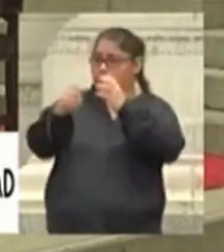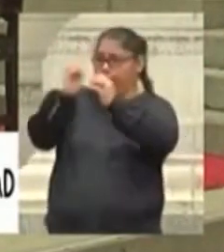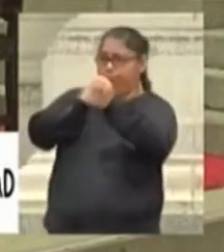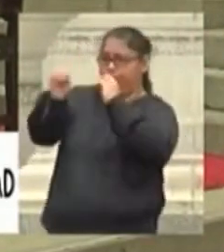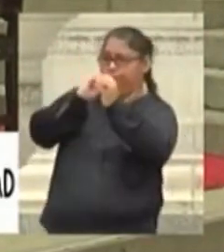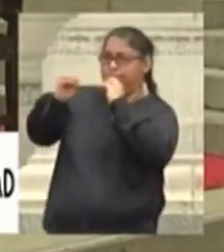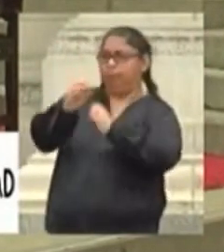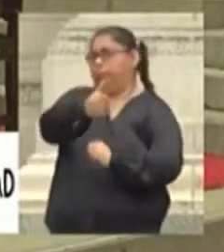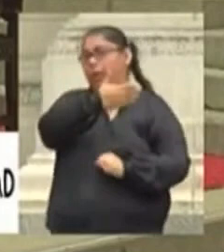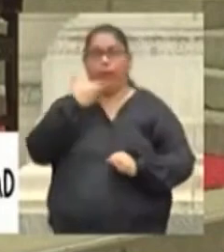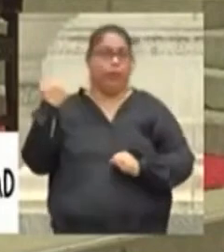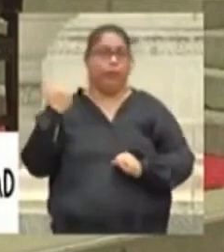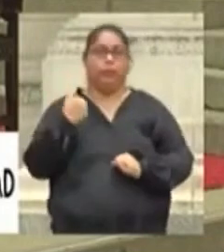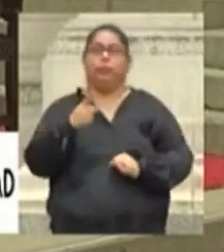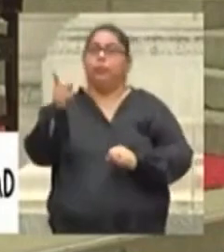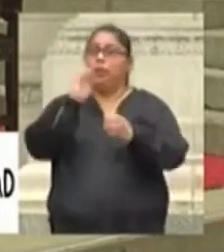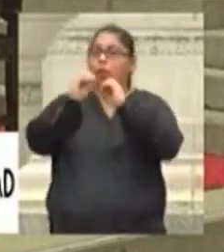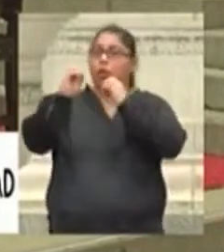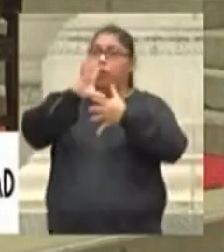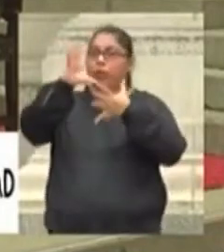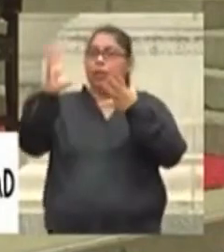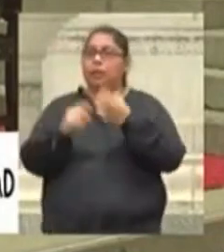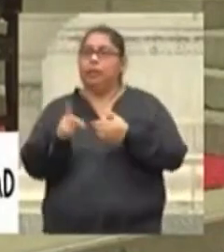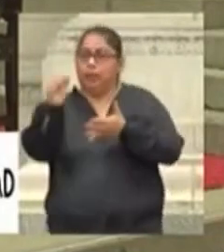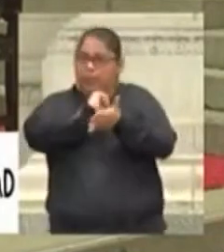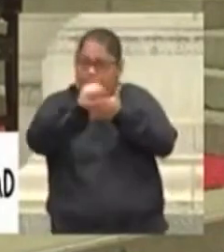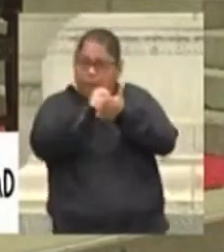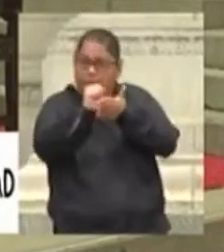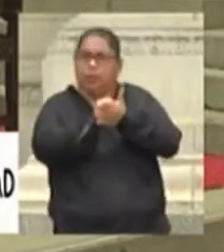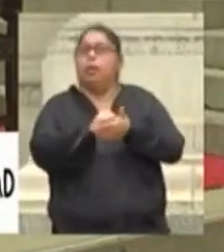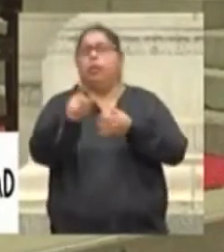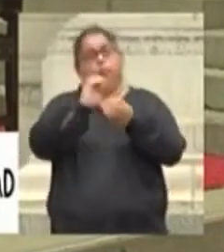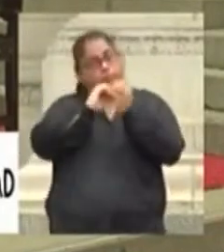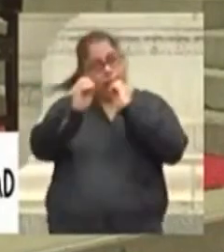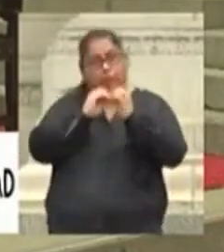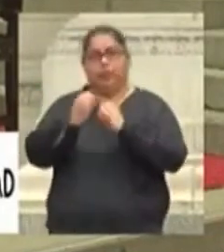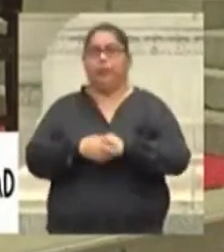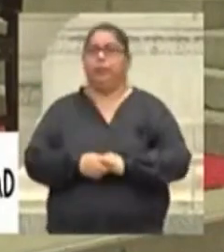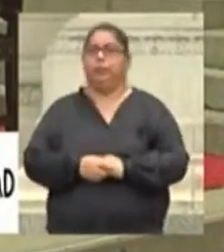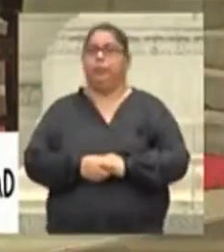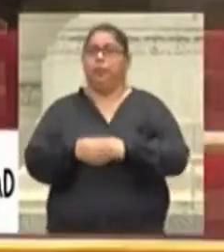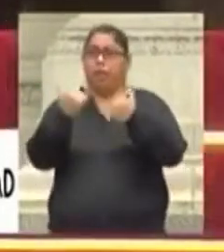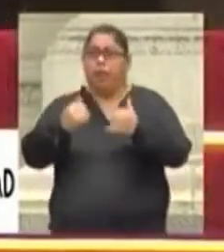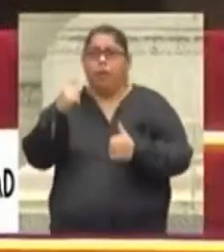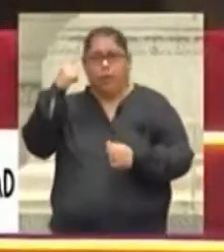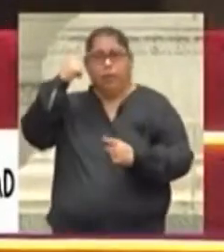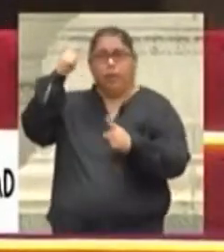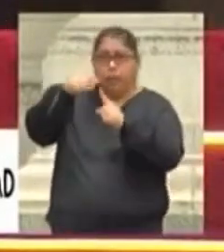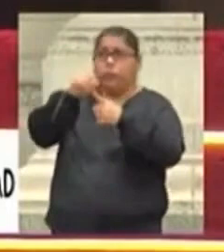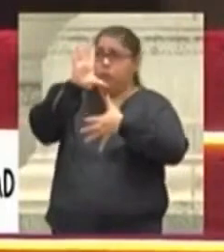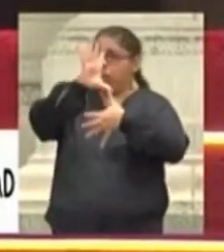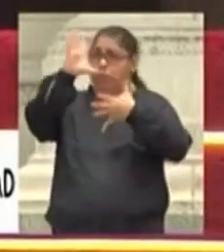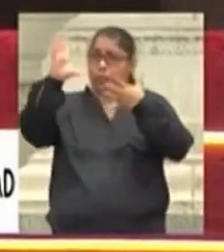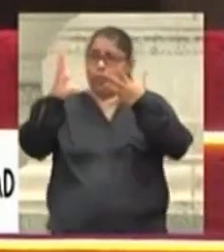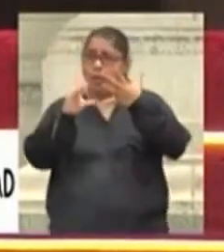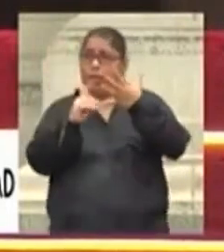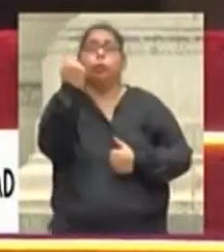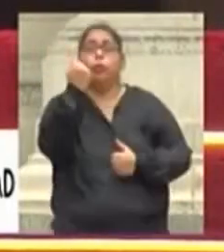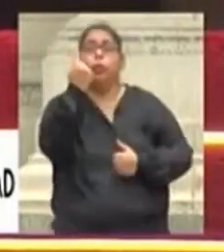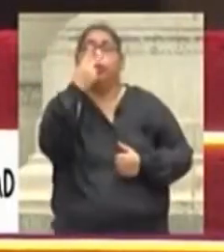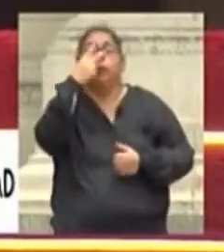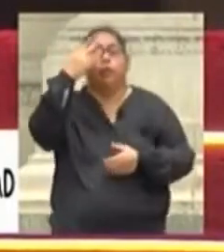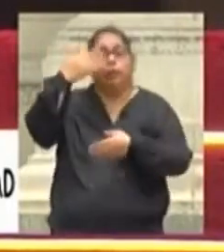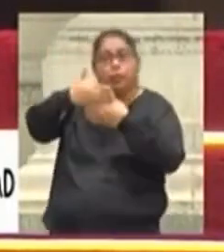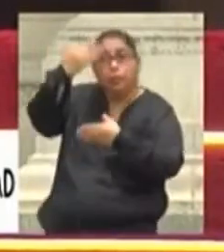conadis la corregiremos se que corregir algunas cosas tenemos que corregirla y creemos que el conadis y